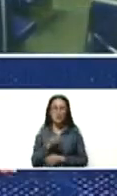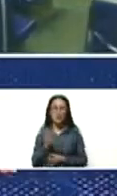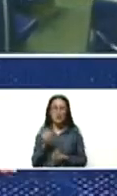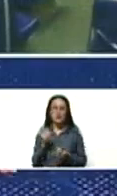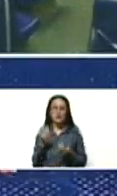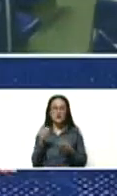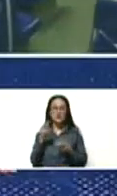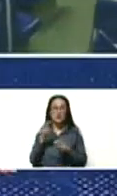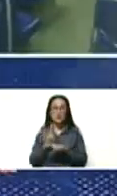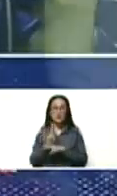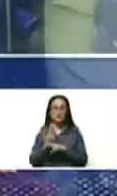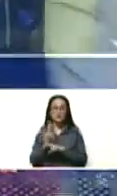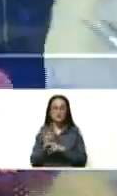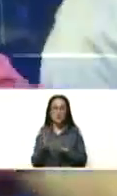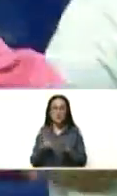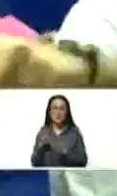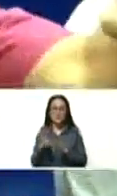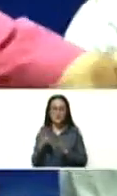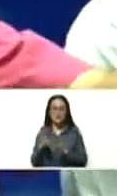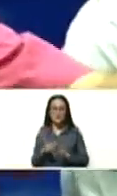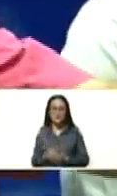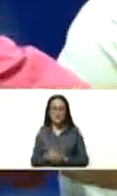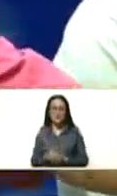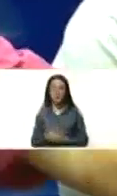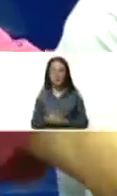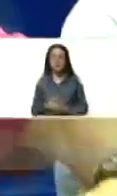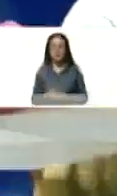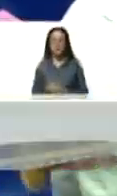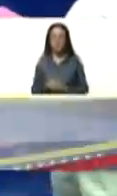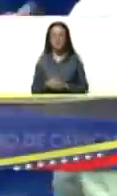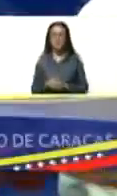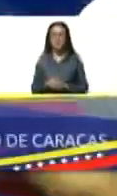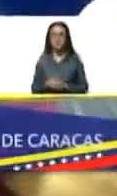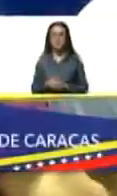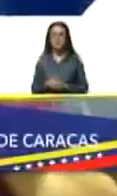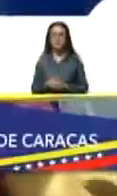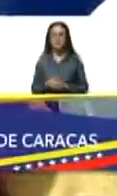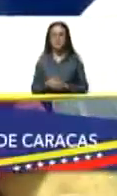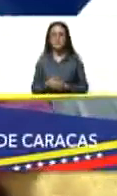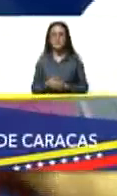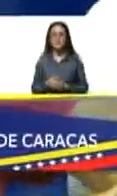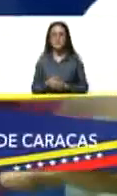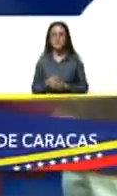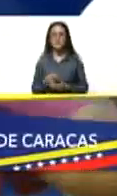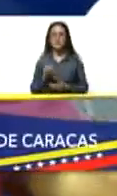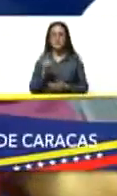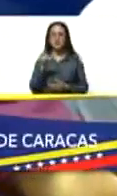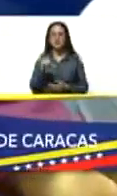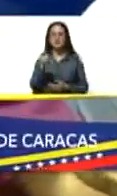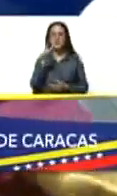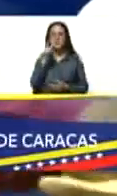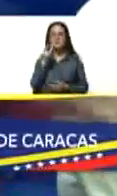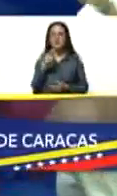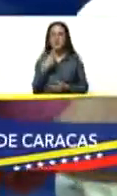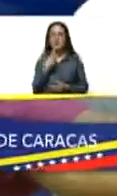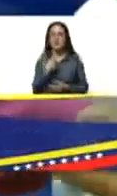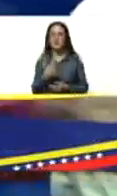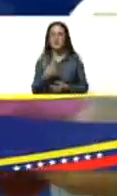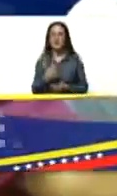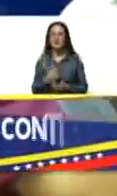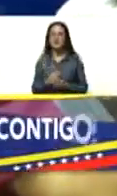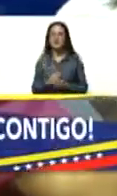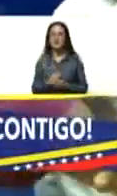que verdaderamente sí se transportan en el metro, no esos tarifados, no esos palangristas que quieren venir a decir, hacer